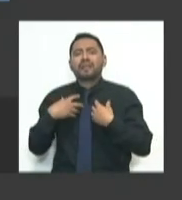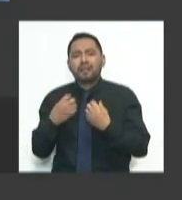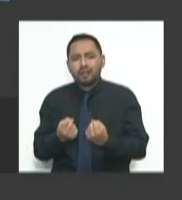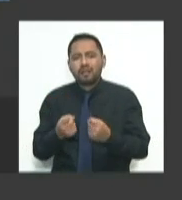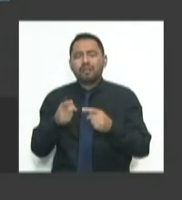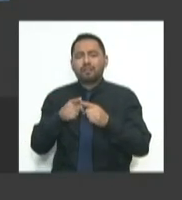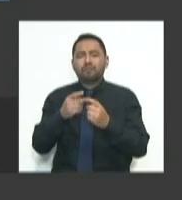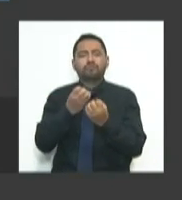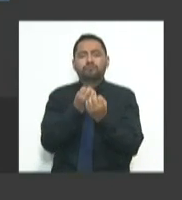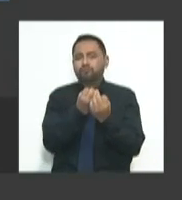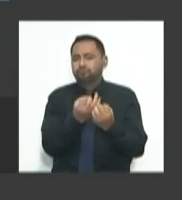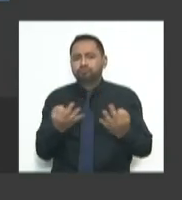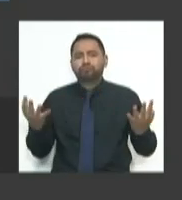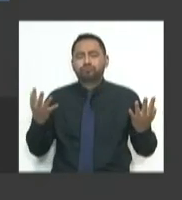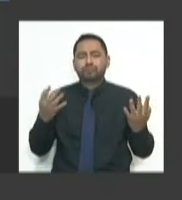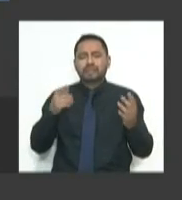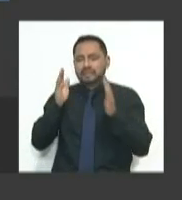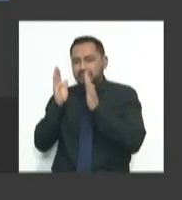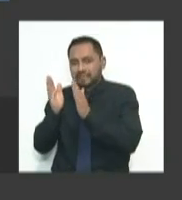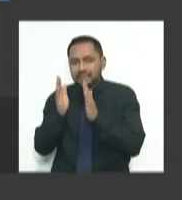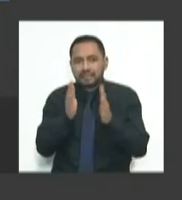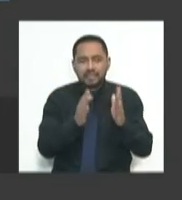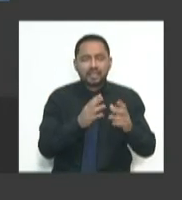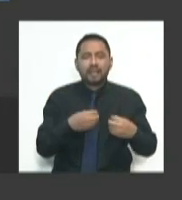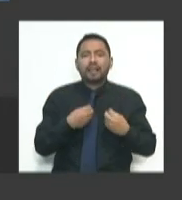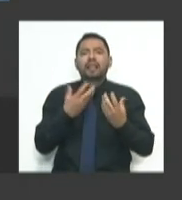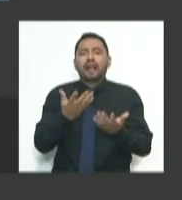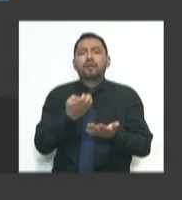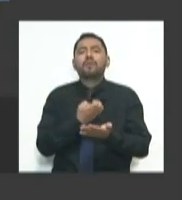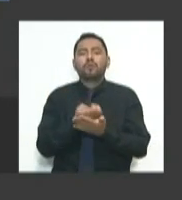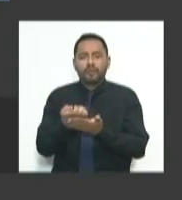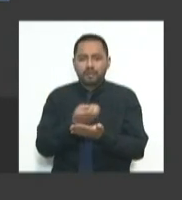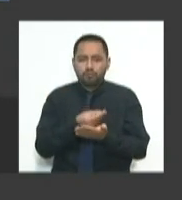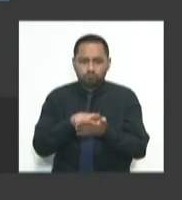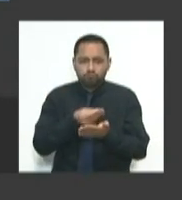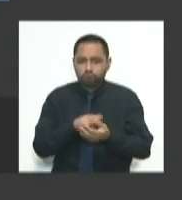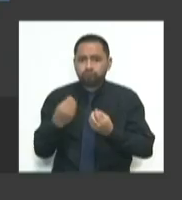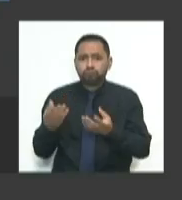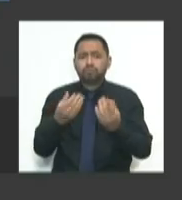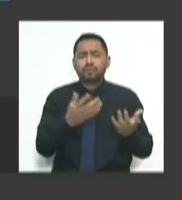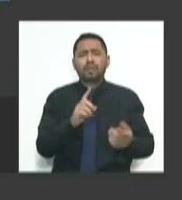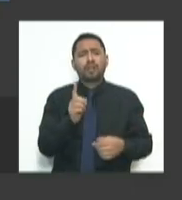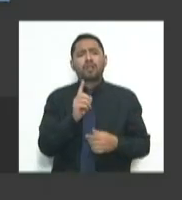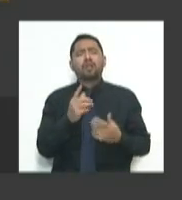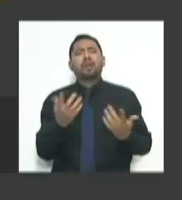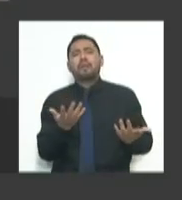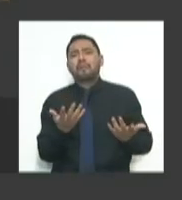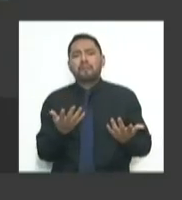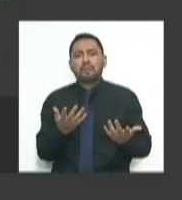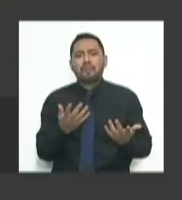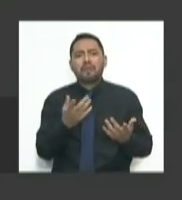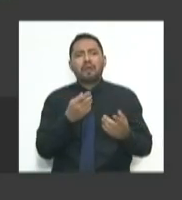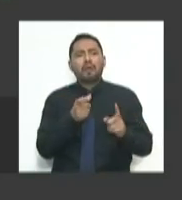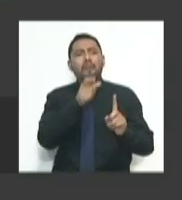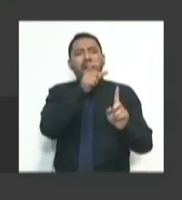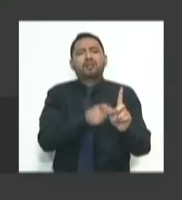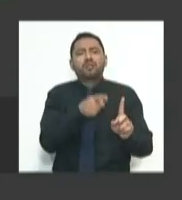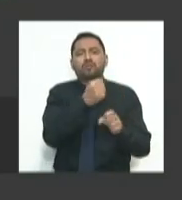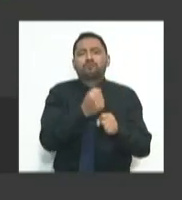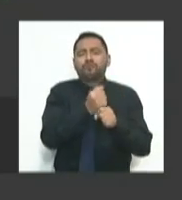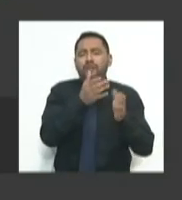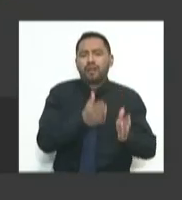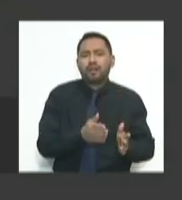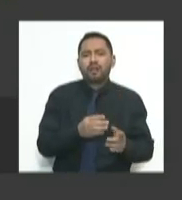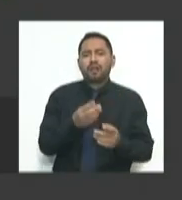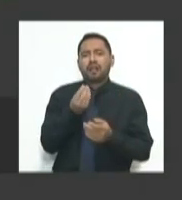de eso ella ha reconocido sus errores una y otra vez casi obsesivamente diría yo a lo largo de la segunda vuelta ha pedido perdón